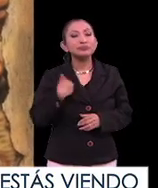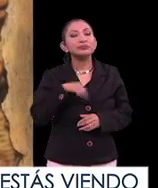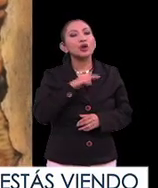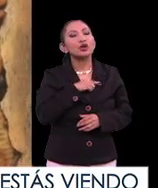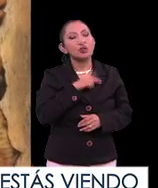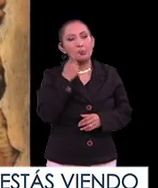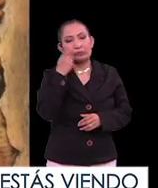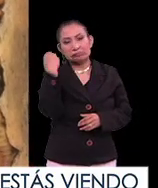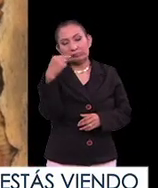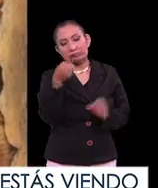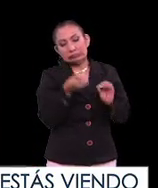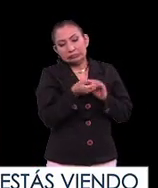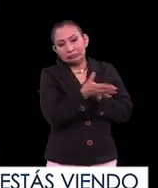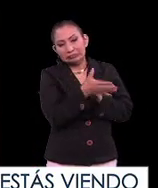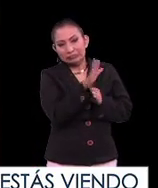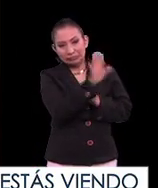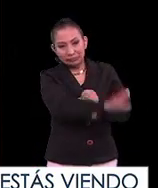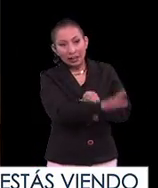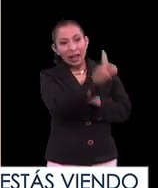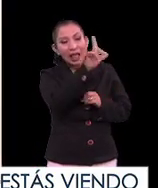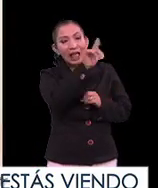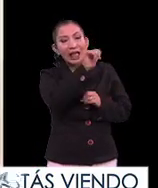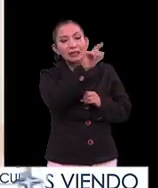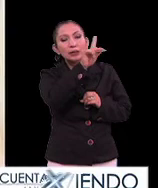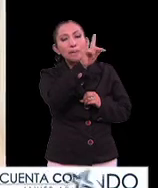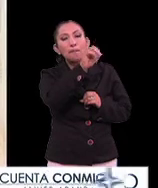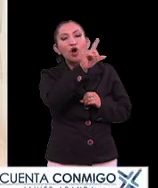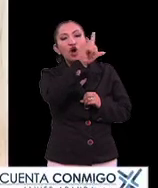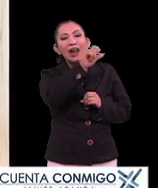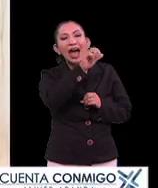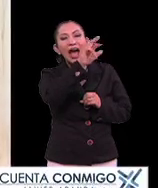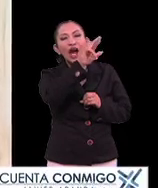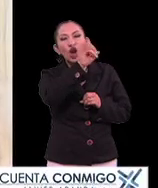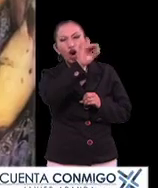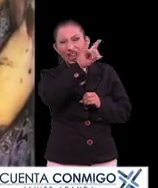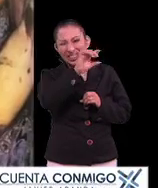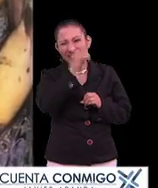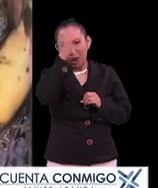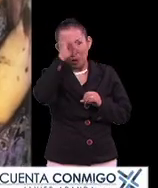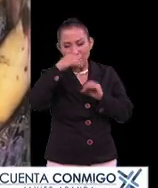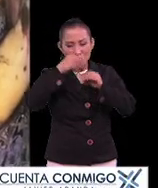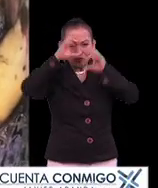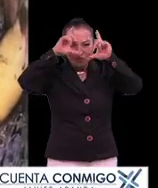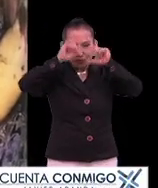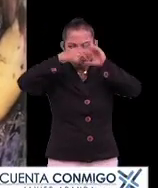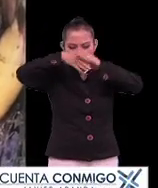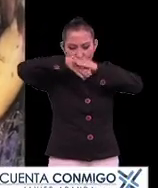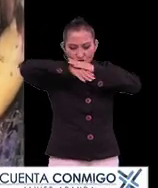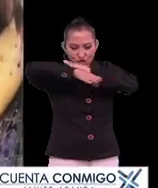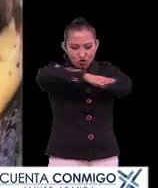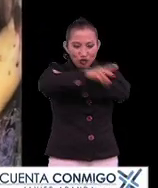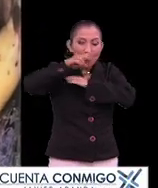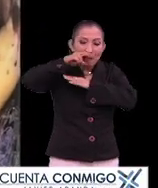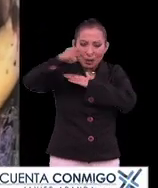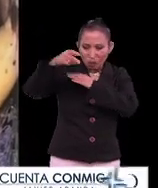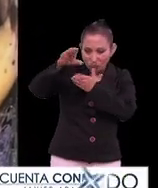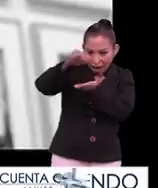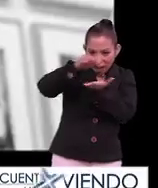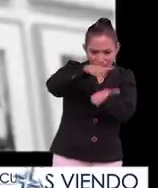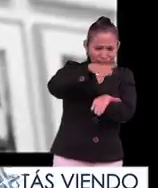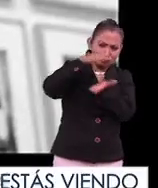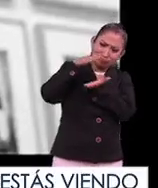Nosotros le llamamos las Polaroid, ¿no? Que eran estas, porque así es así como encontramos el